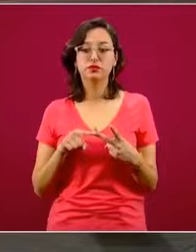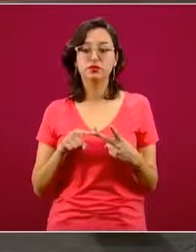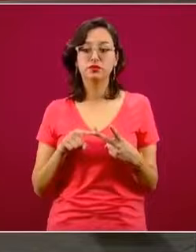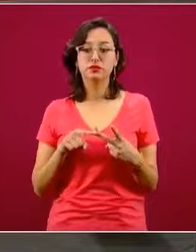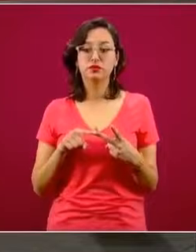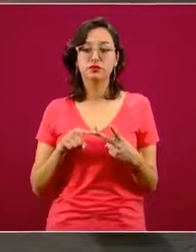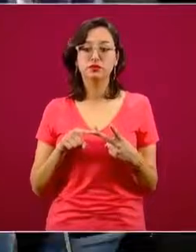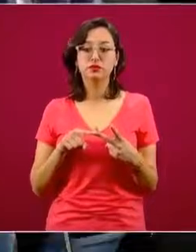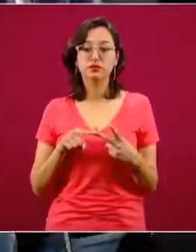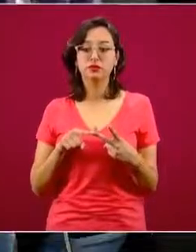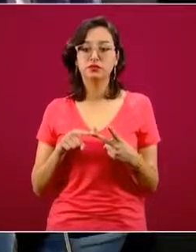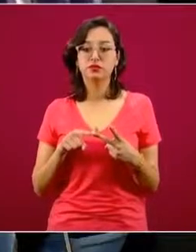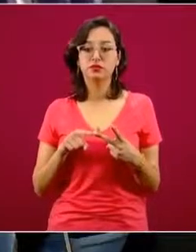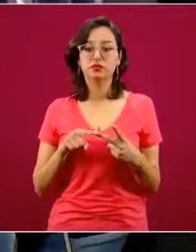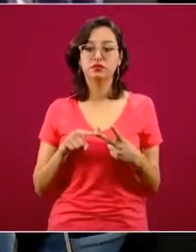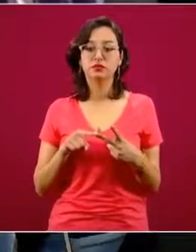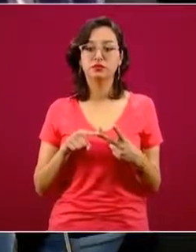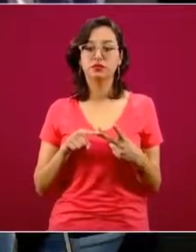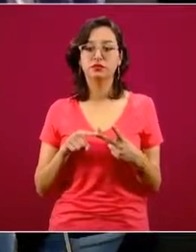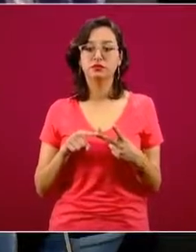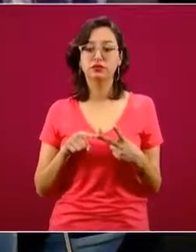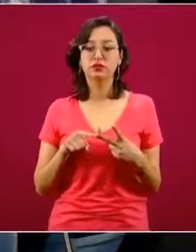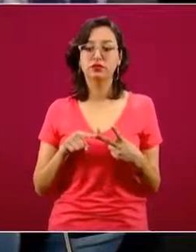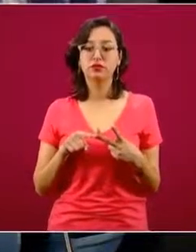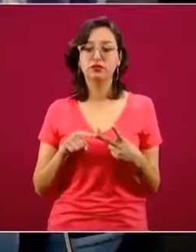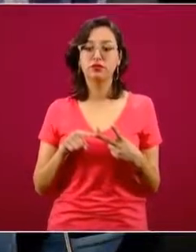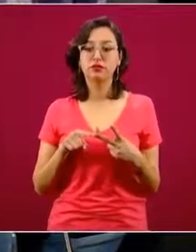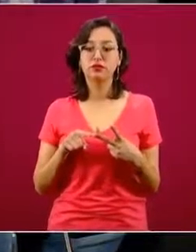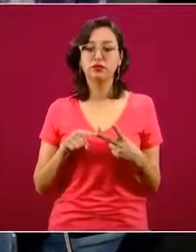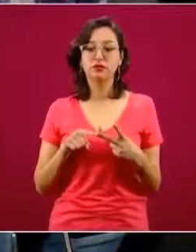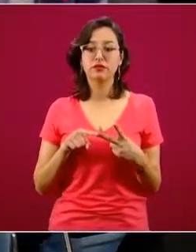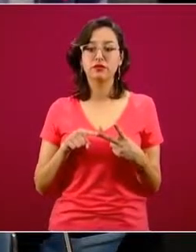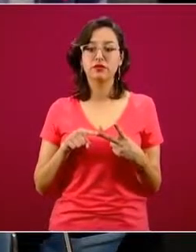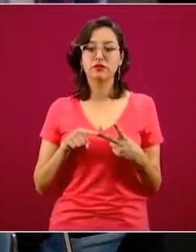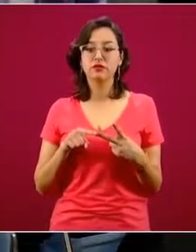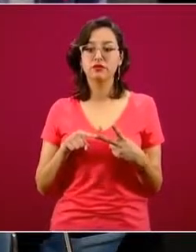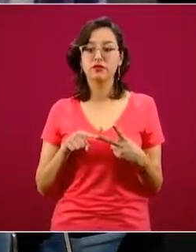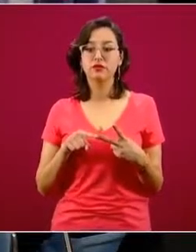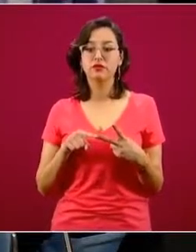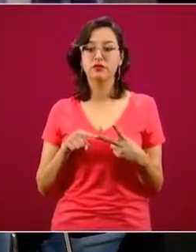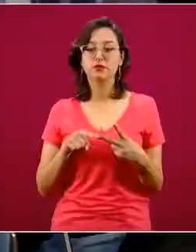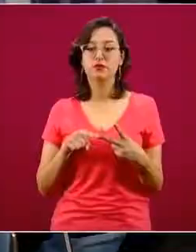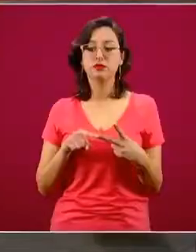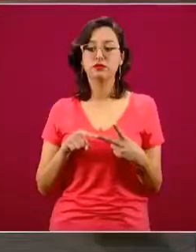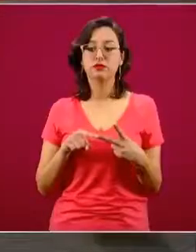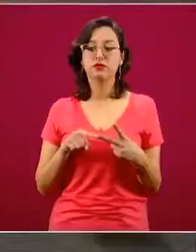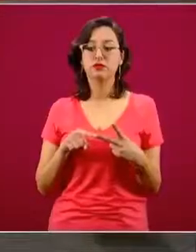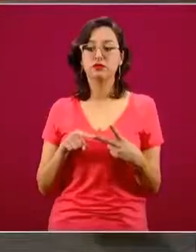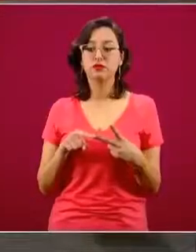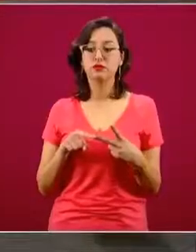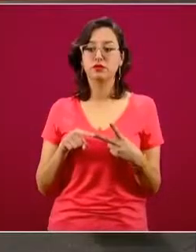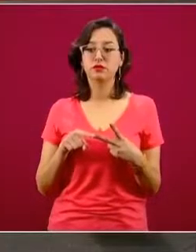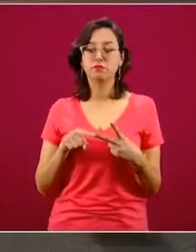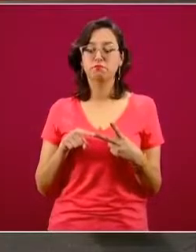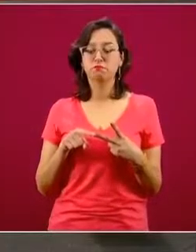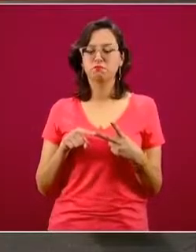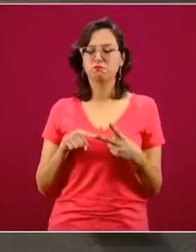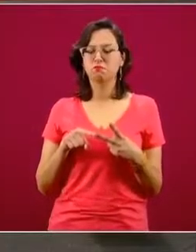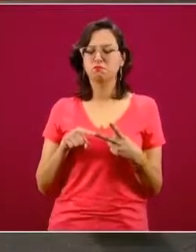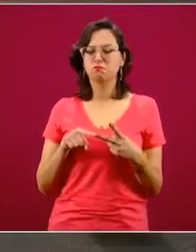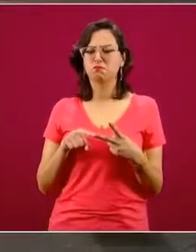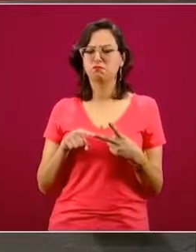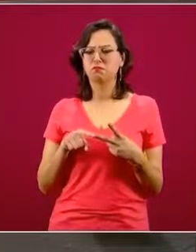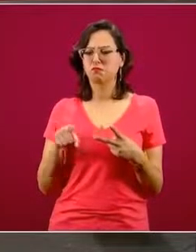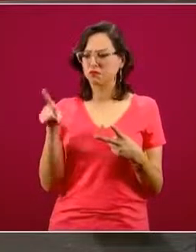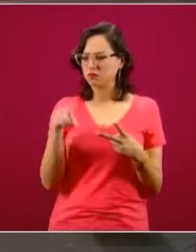Por ocupación, ¿qué grupos son los que más están contagiando? Por ocupación. Sí. Hay